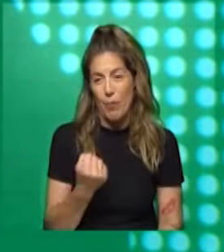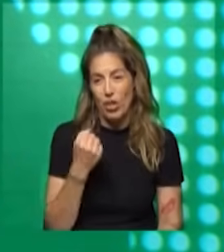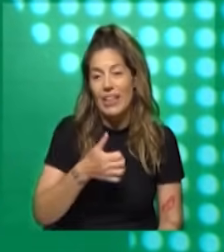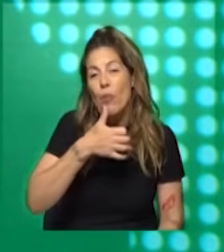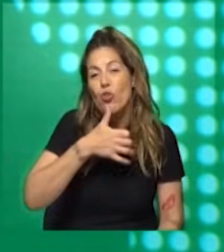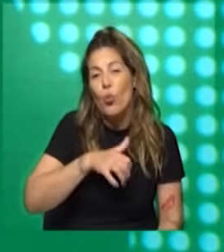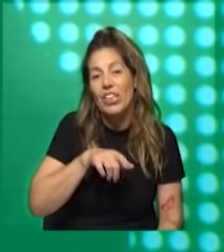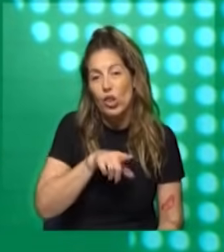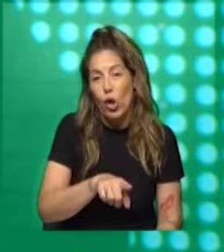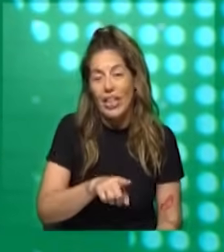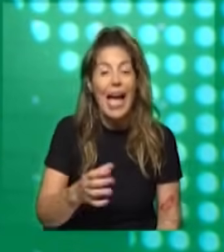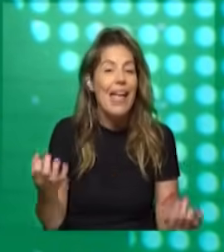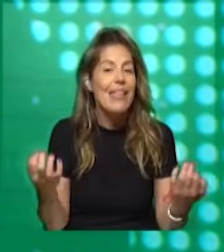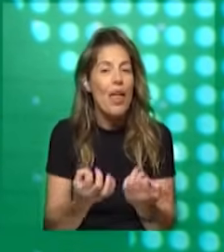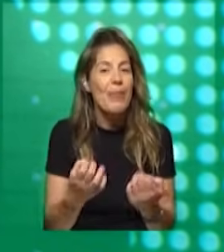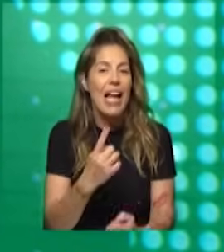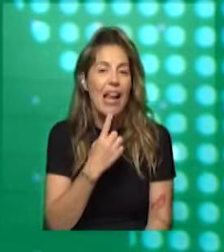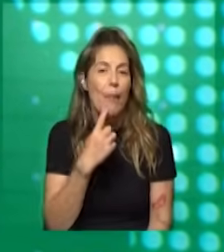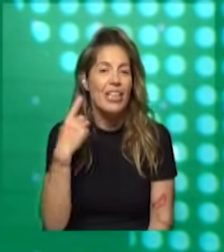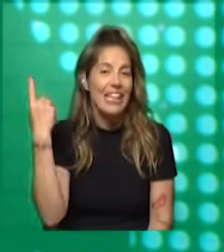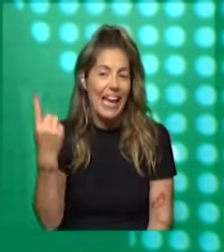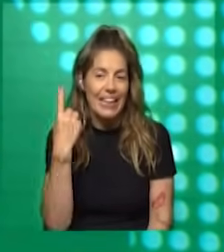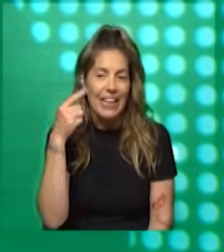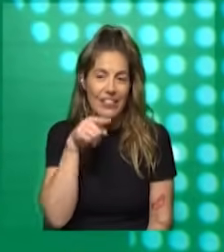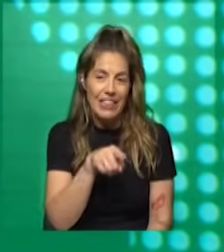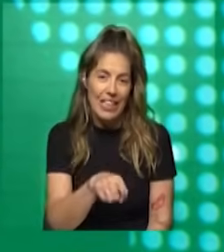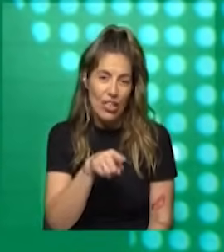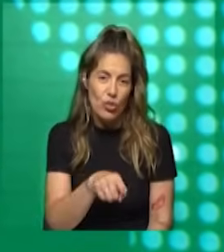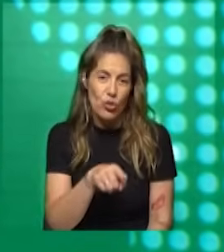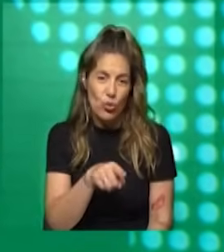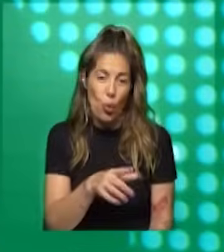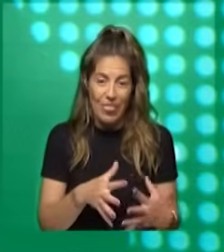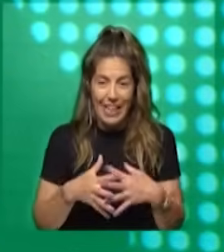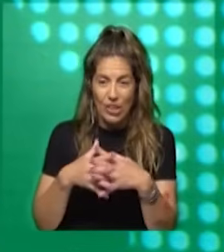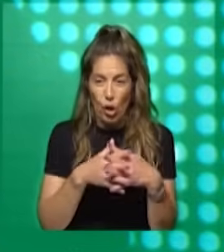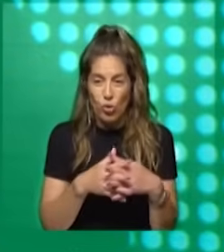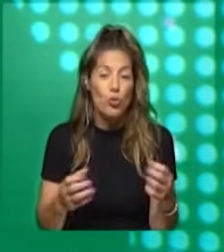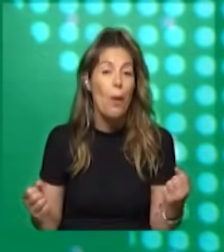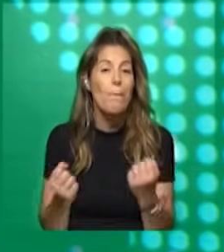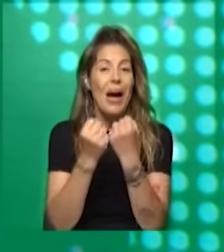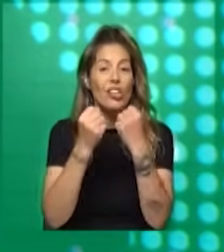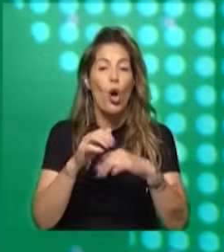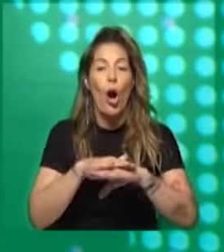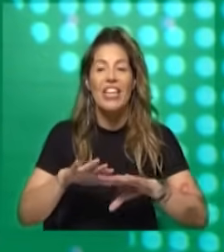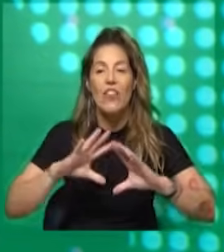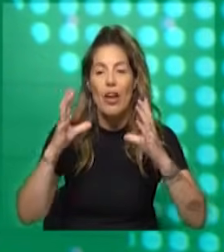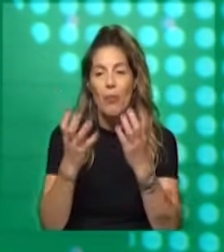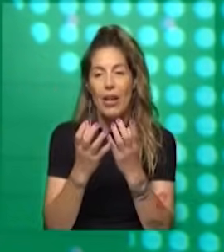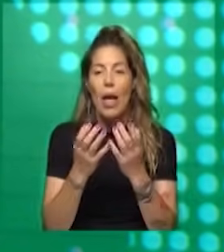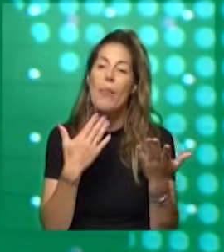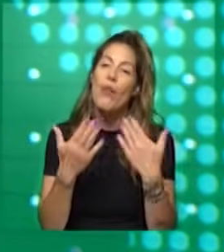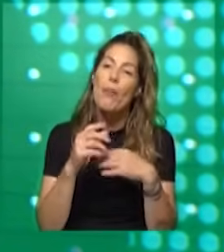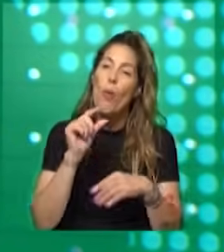historia. En particular la política exterior de Estados Unidos, su impacto a nivel global, pero hablamos poco de lo